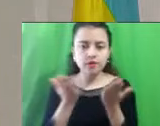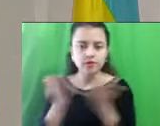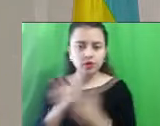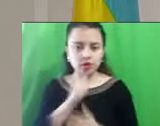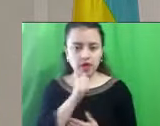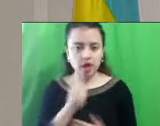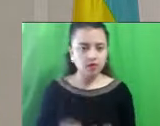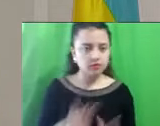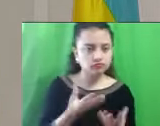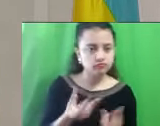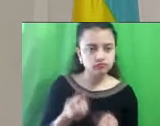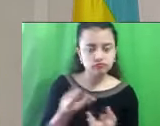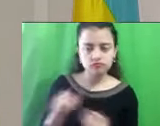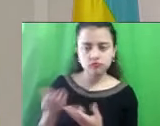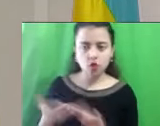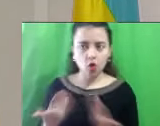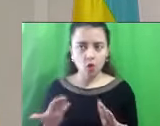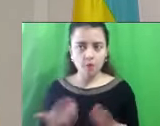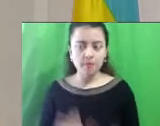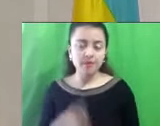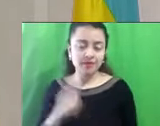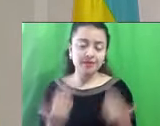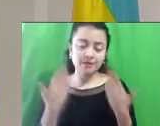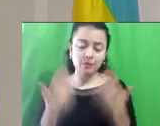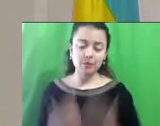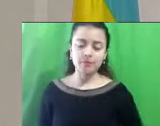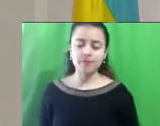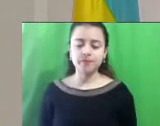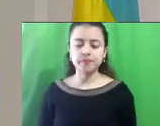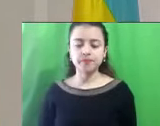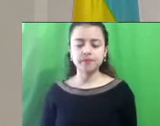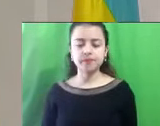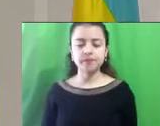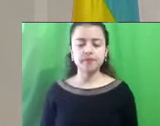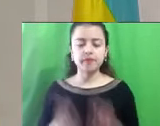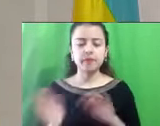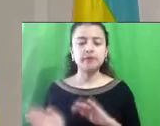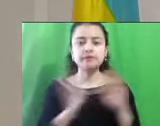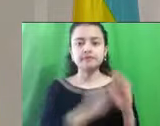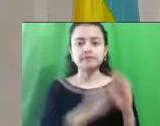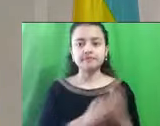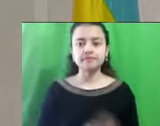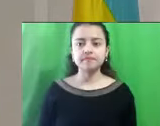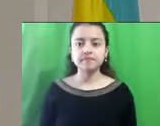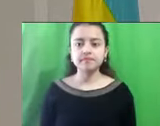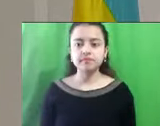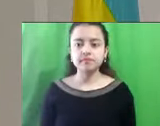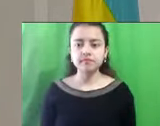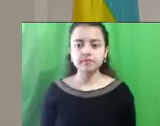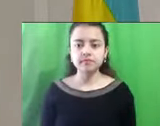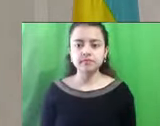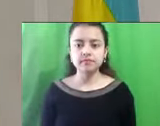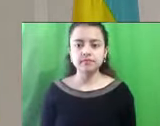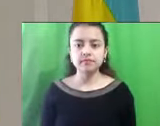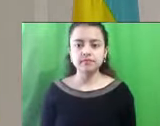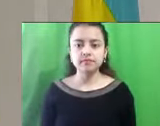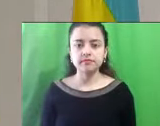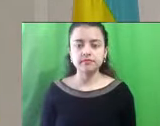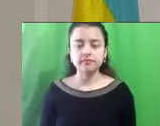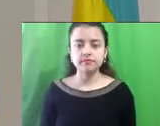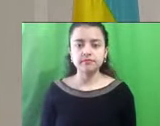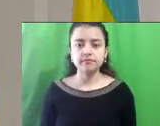otro evento que tampoco contábamos con él, que fue la sequía que se presentó, sequía que inició con una alerta